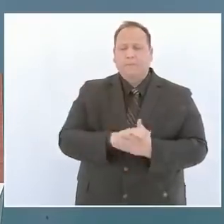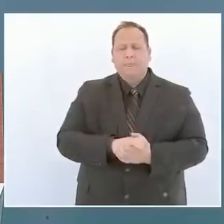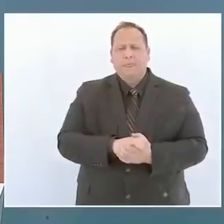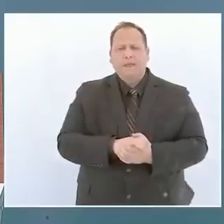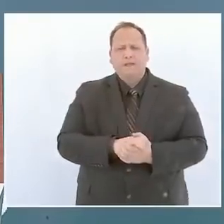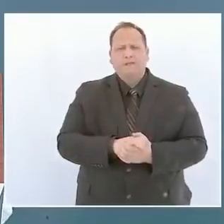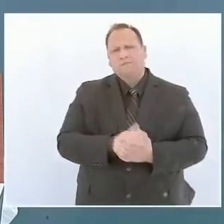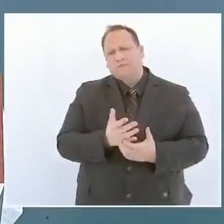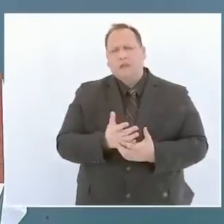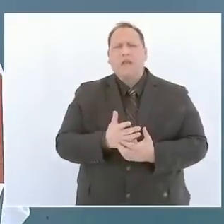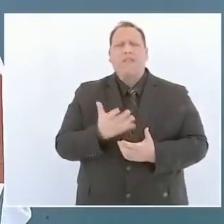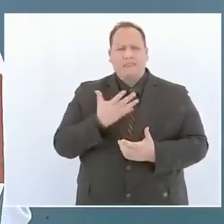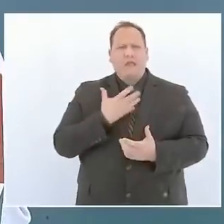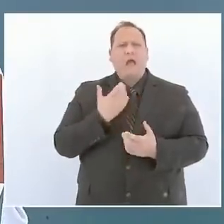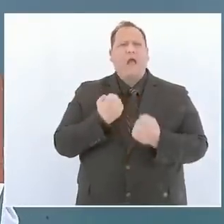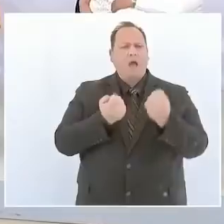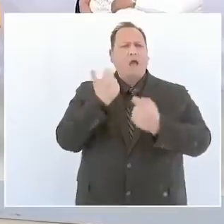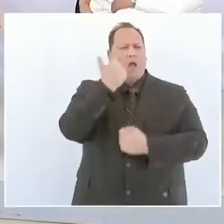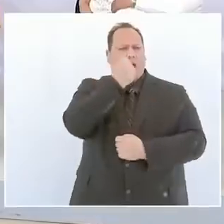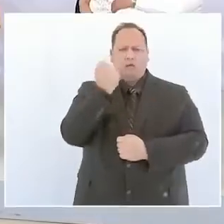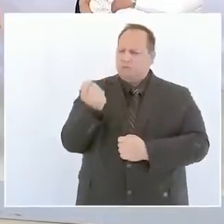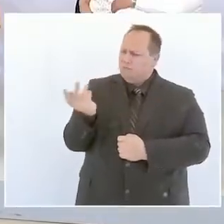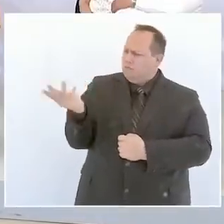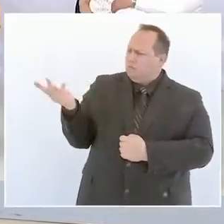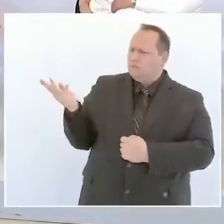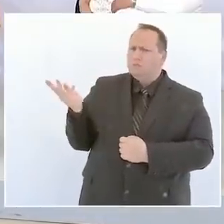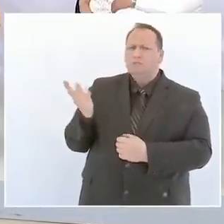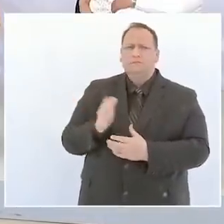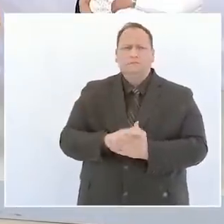hay estudiantes